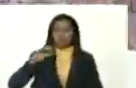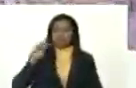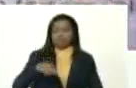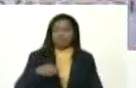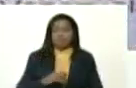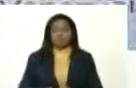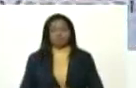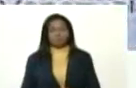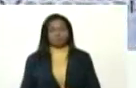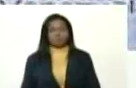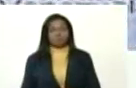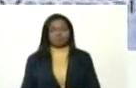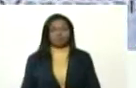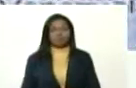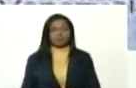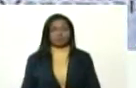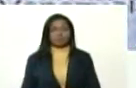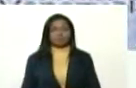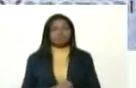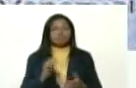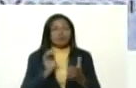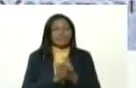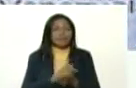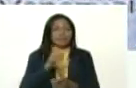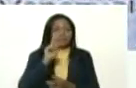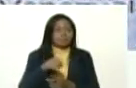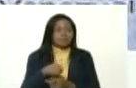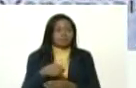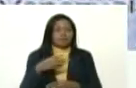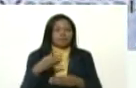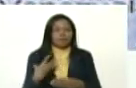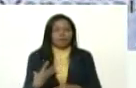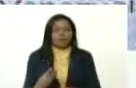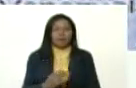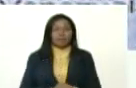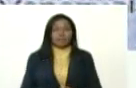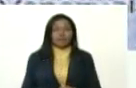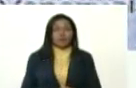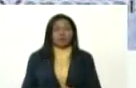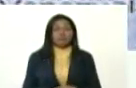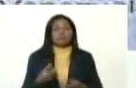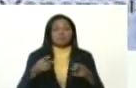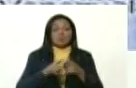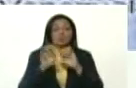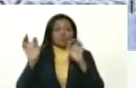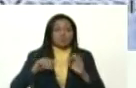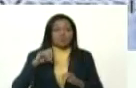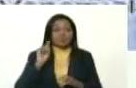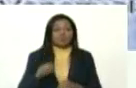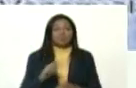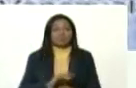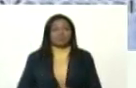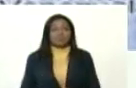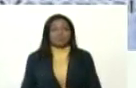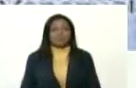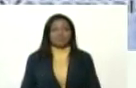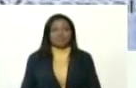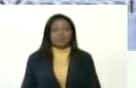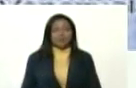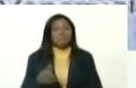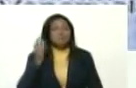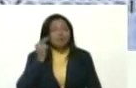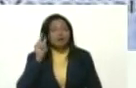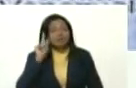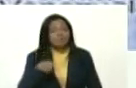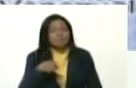materna a la compañera Yuleini Wenderley Alvarado Sequera. Viene